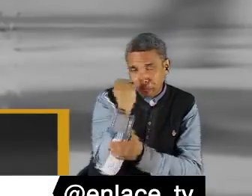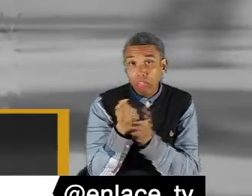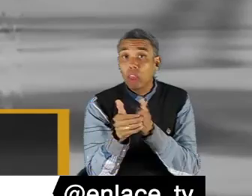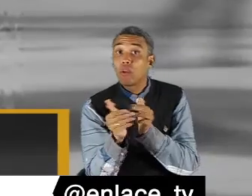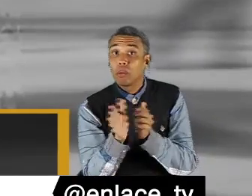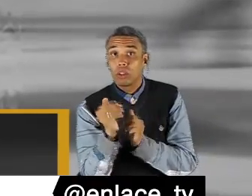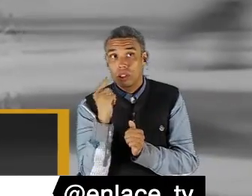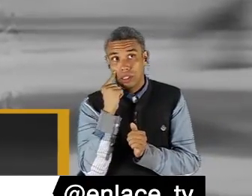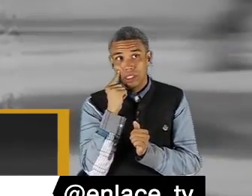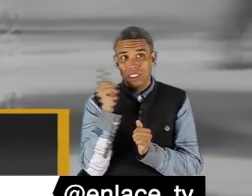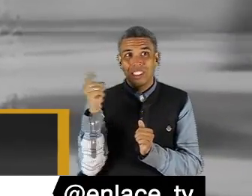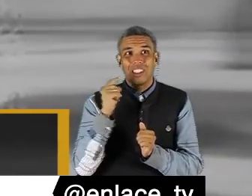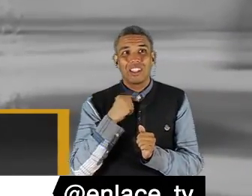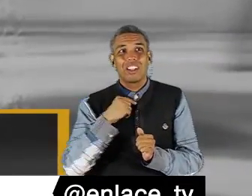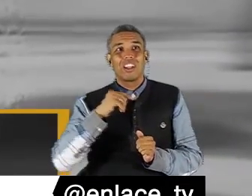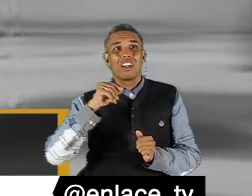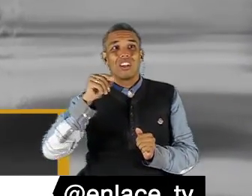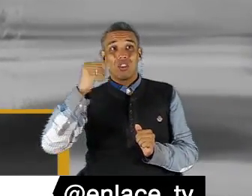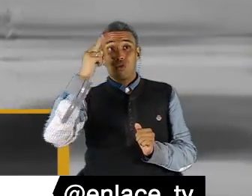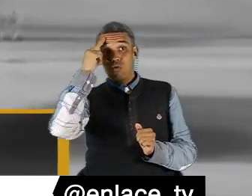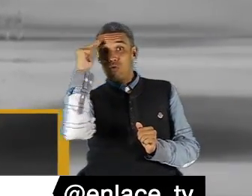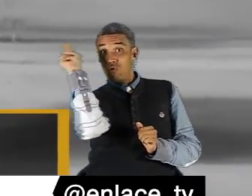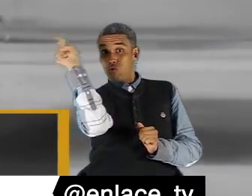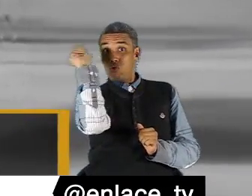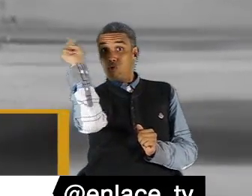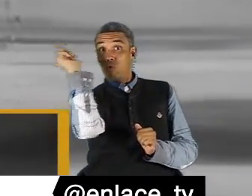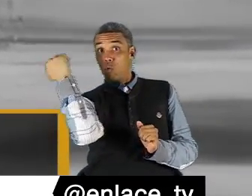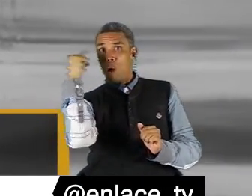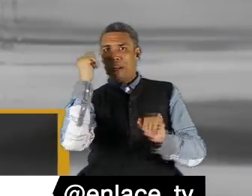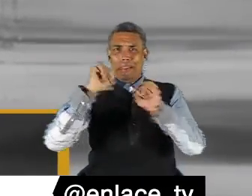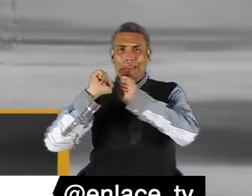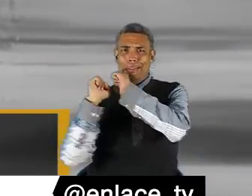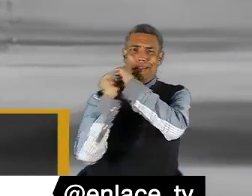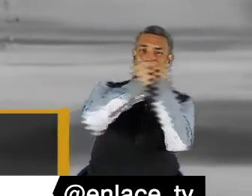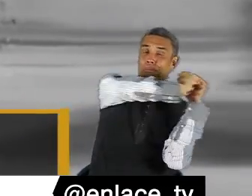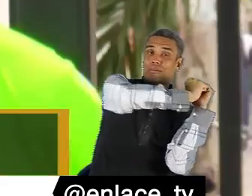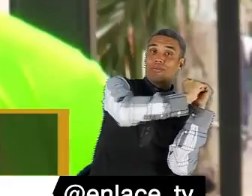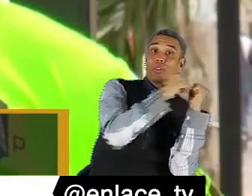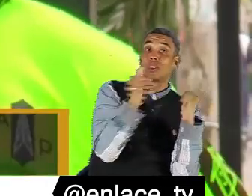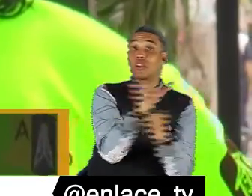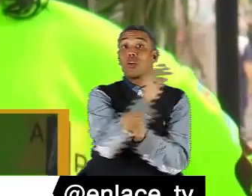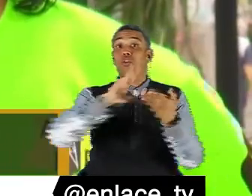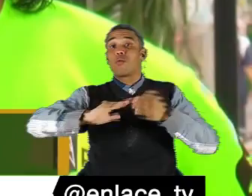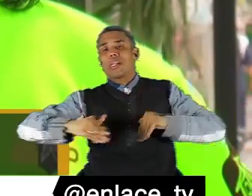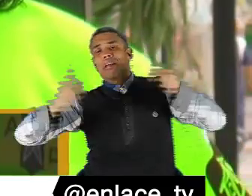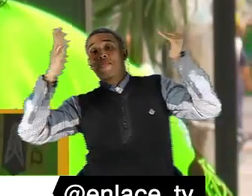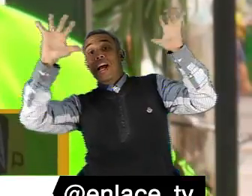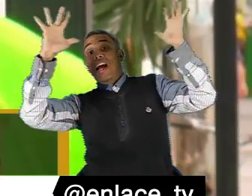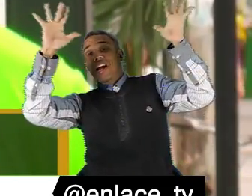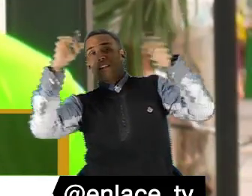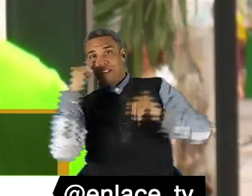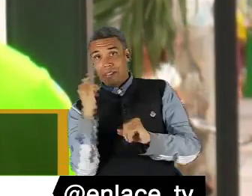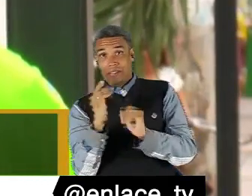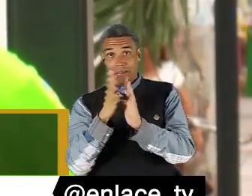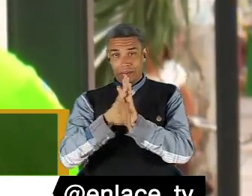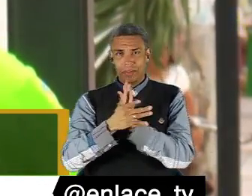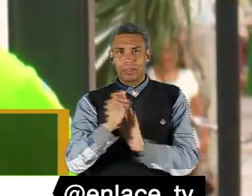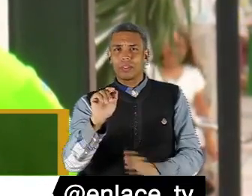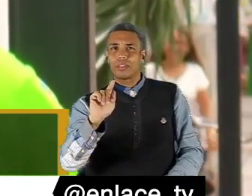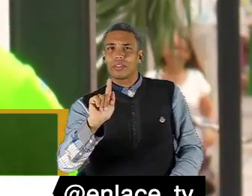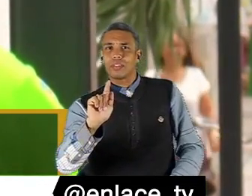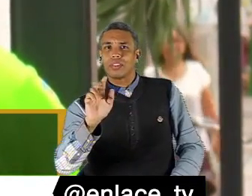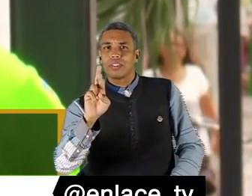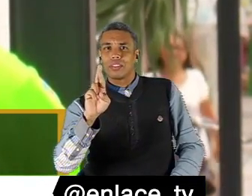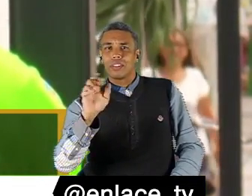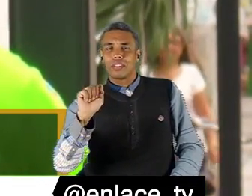uruguayo Frascuelli, tan espectacular que todo un batallón le premió con una ovación y un cerrado aplauso. En un lunes, Frascuelli, que en